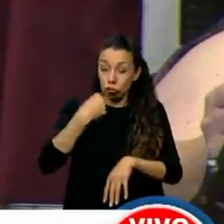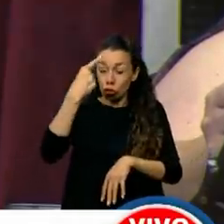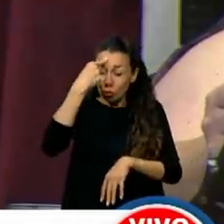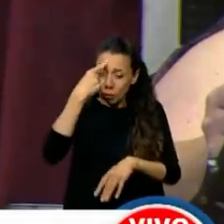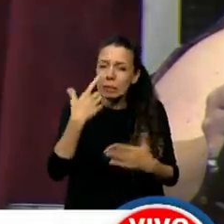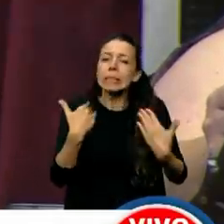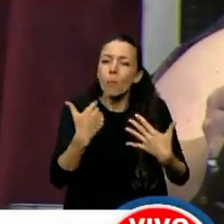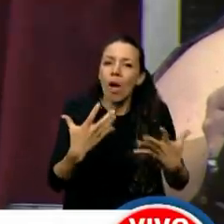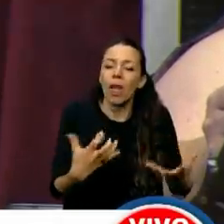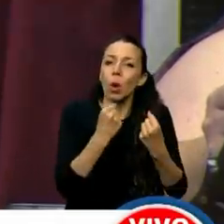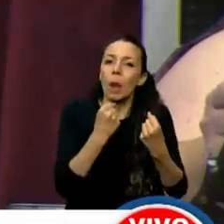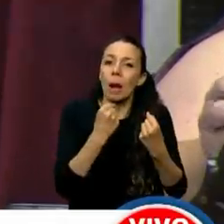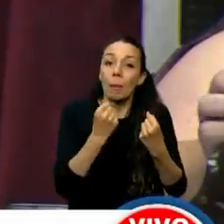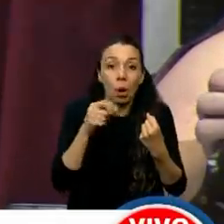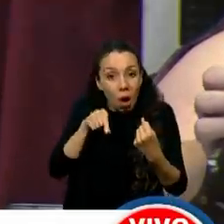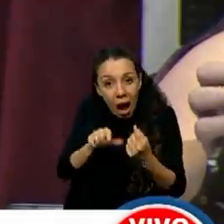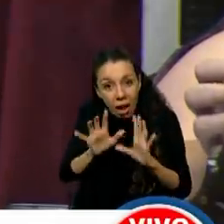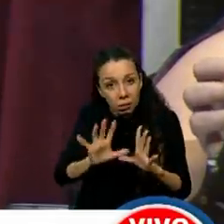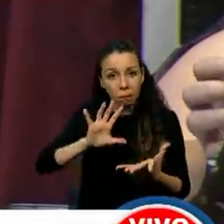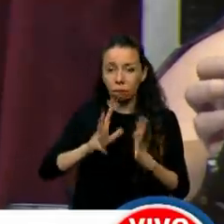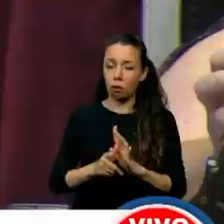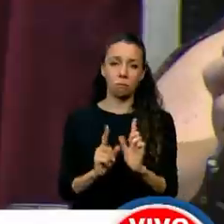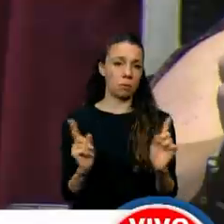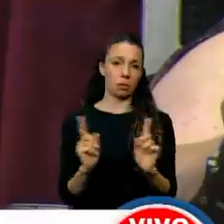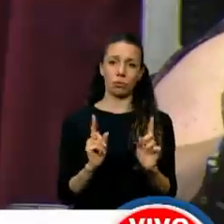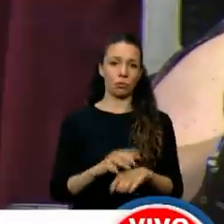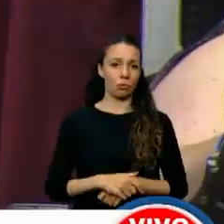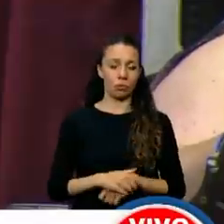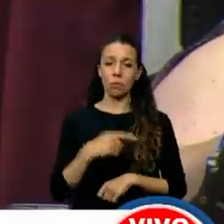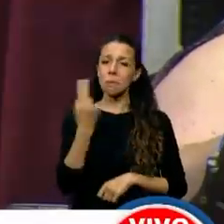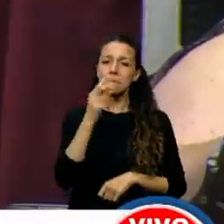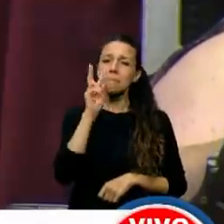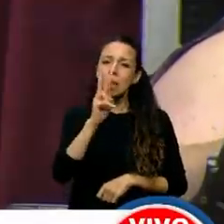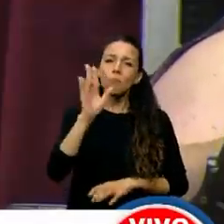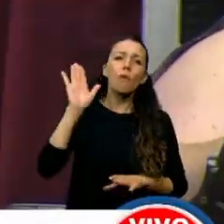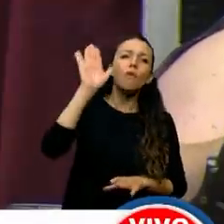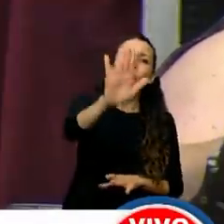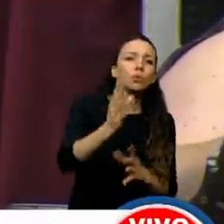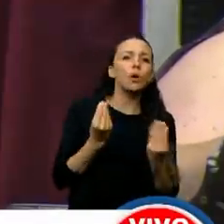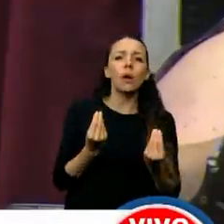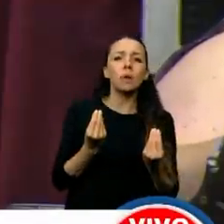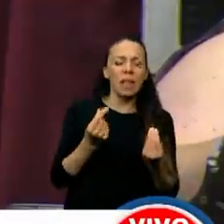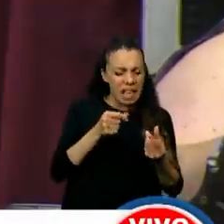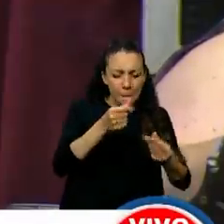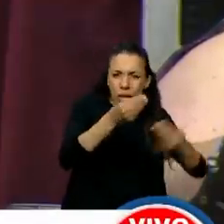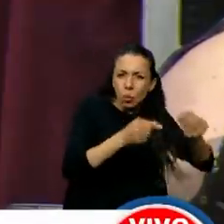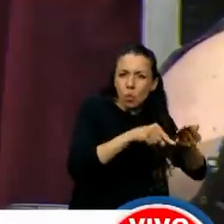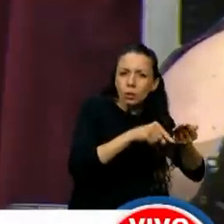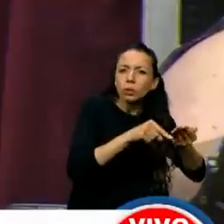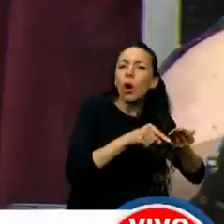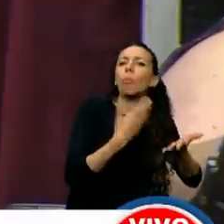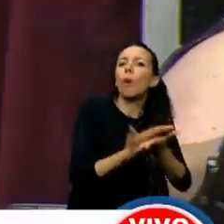así miremos lo que propone para el futuro es decir miremos lo que está proponiendo este presupuesto para la